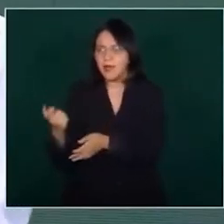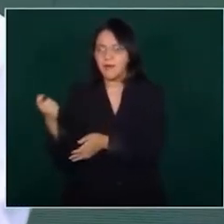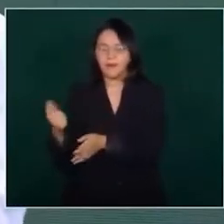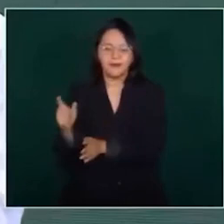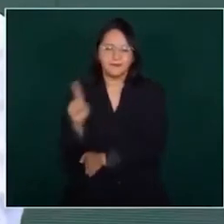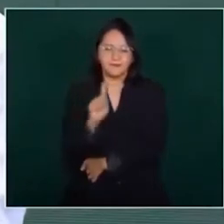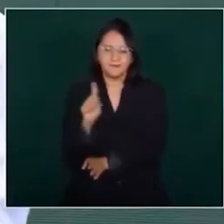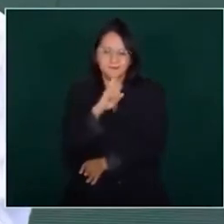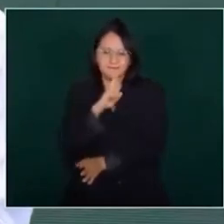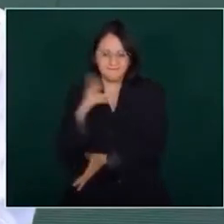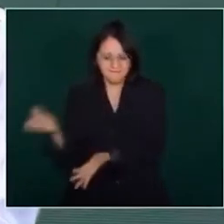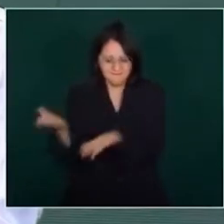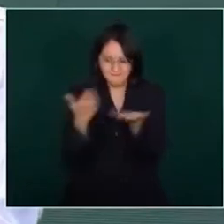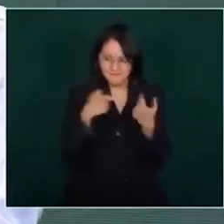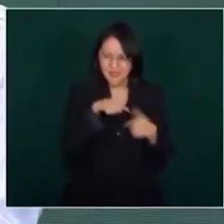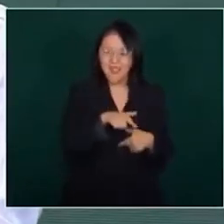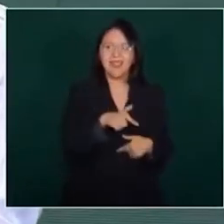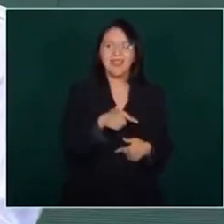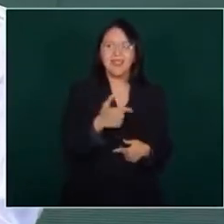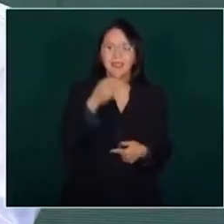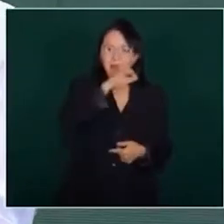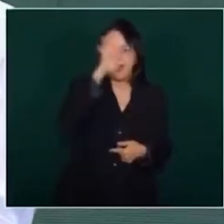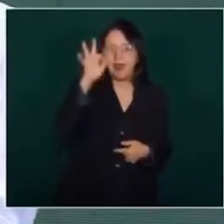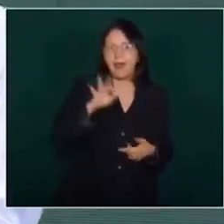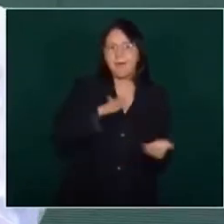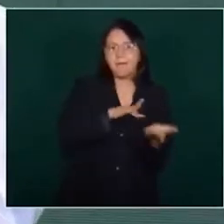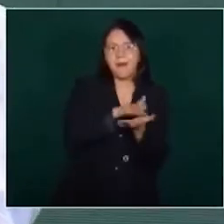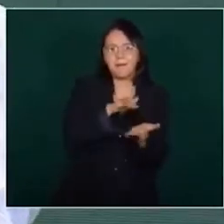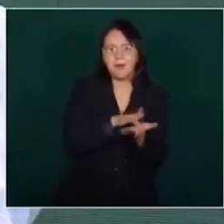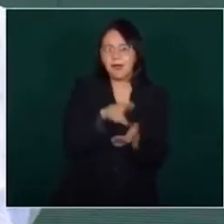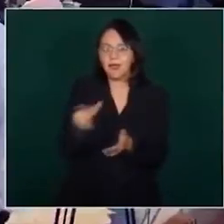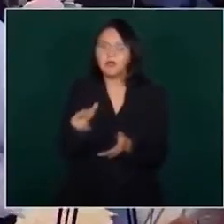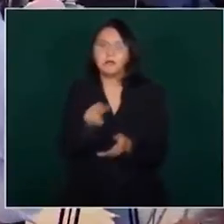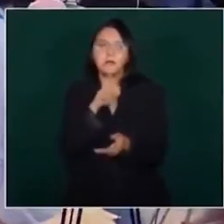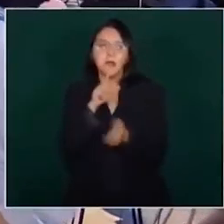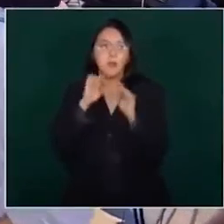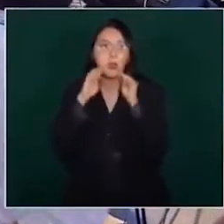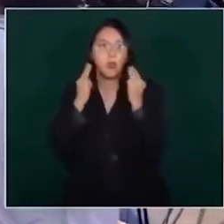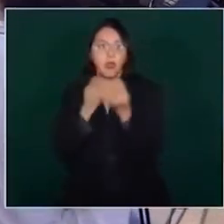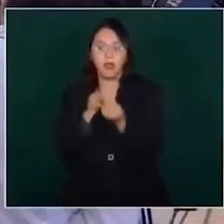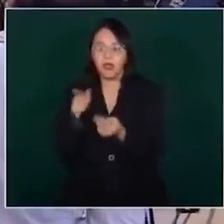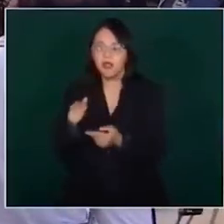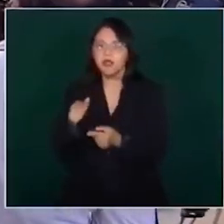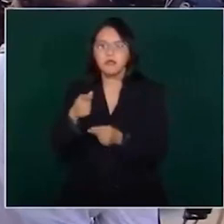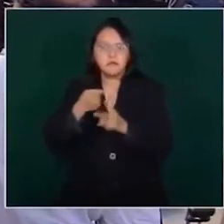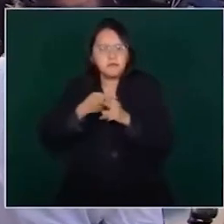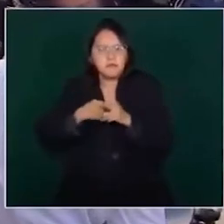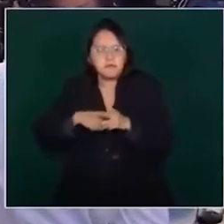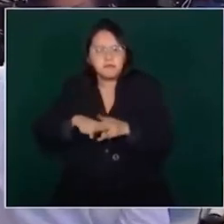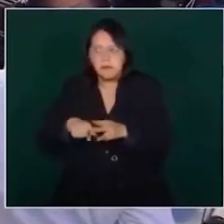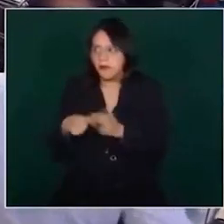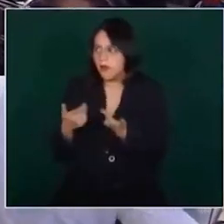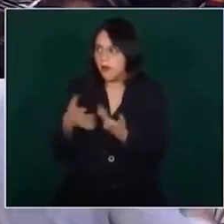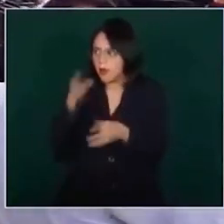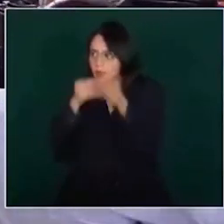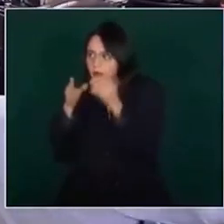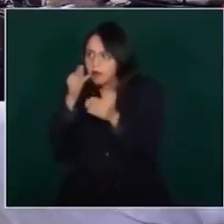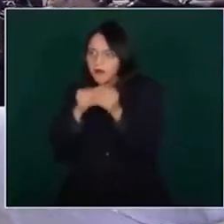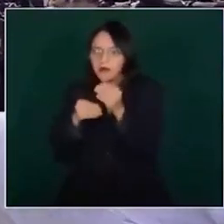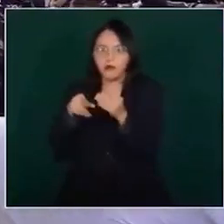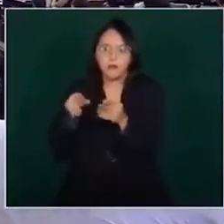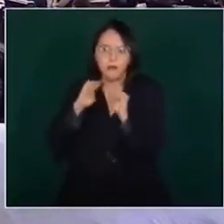y ahí comienzan una carrera delictiva. Que no tengan un ejército